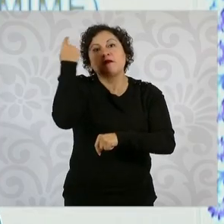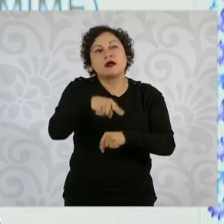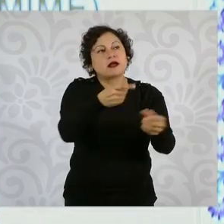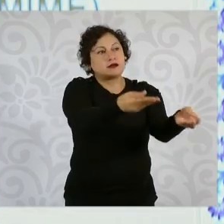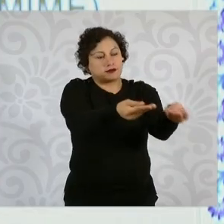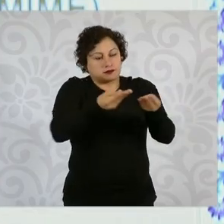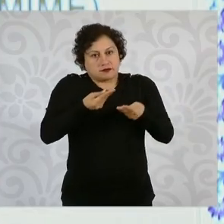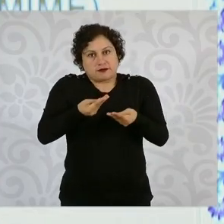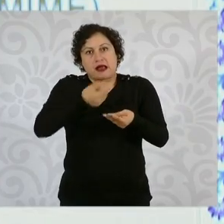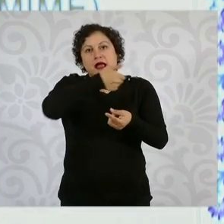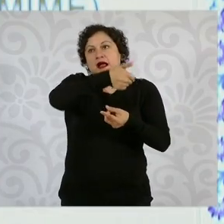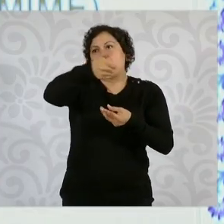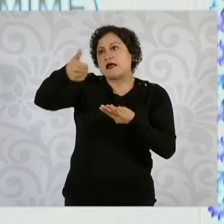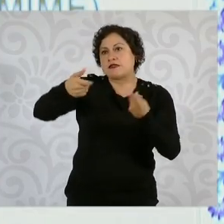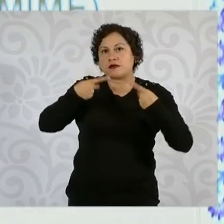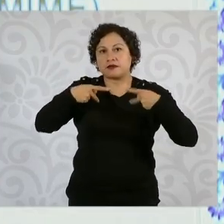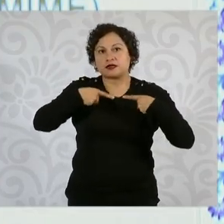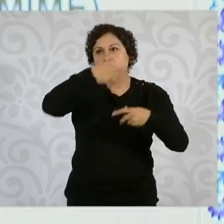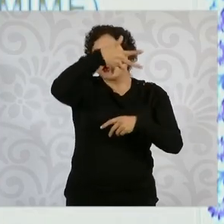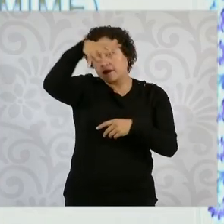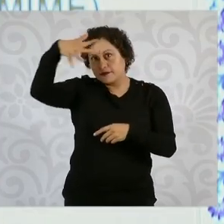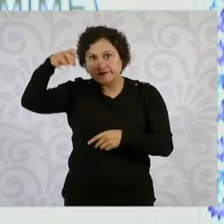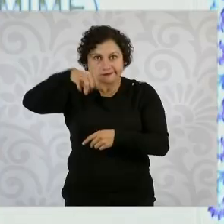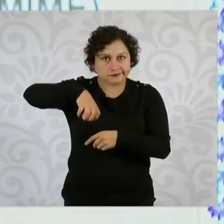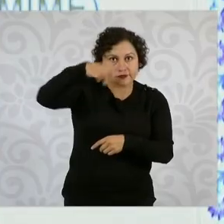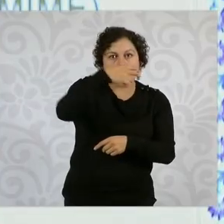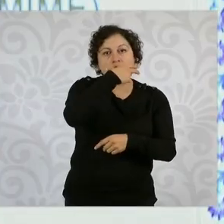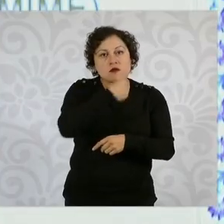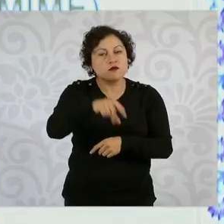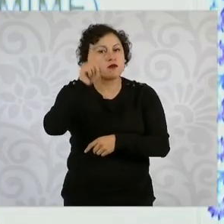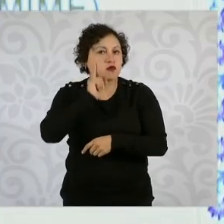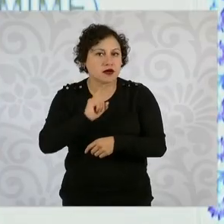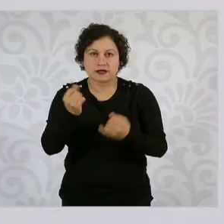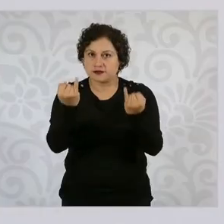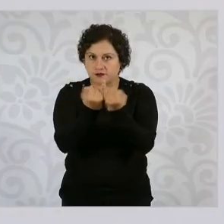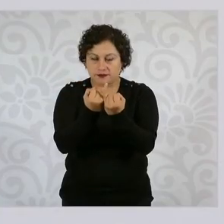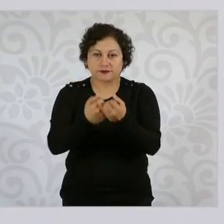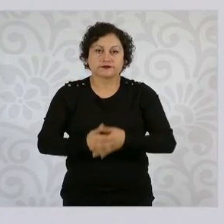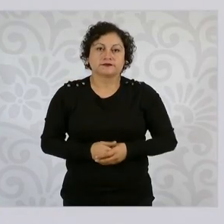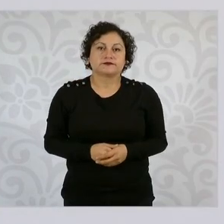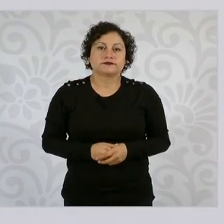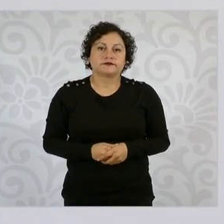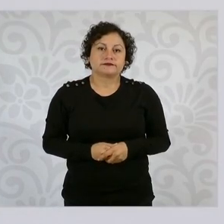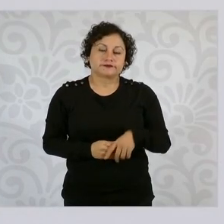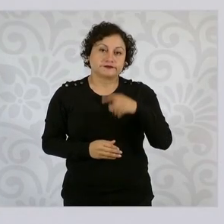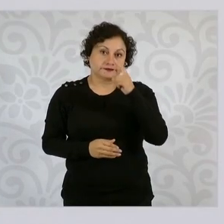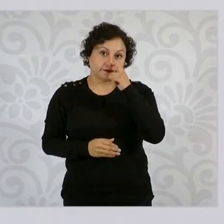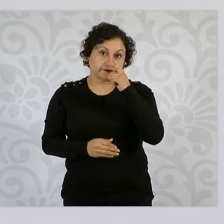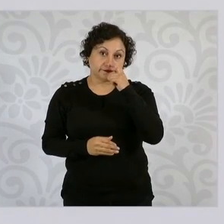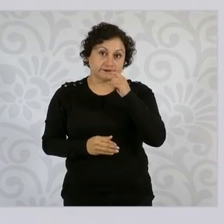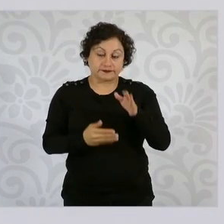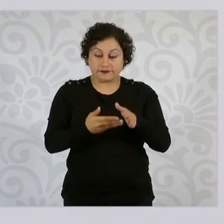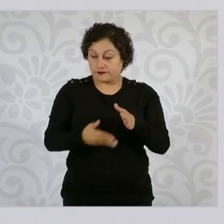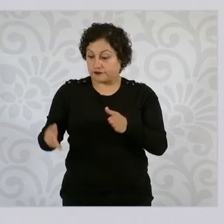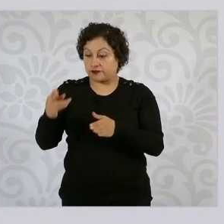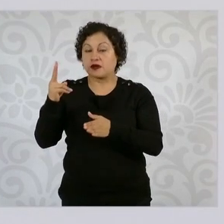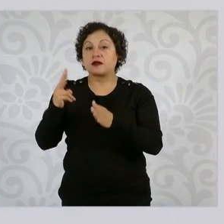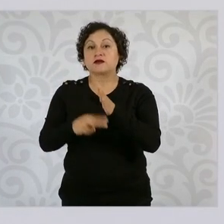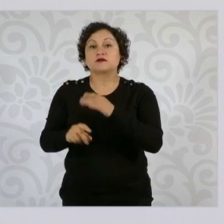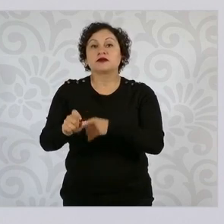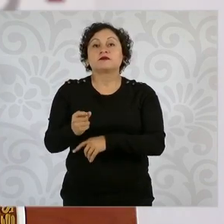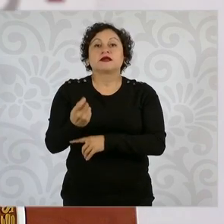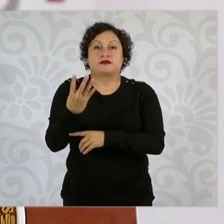cada una de las personas mayores, hombres o mujeres. También este año van a salir las